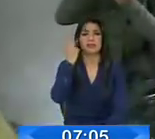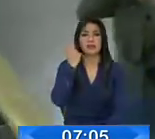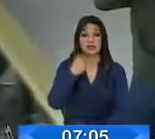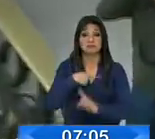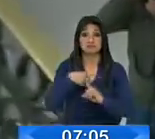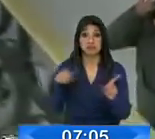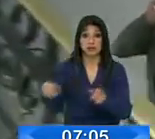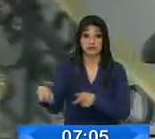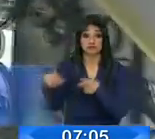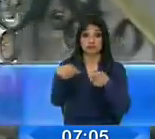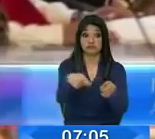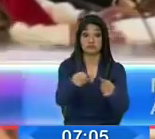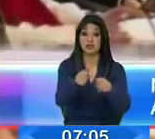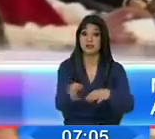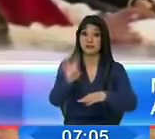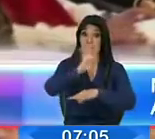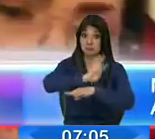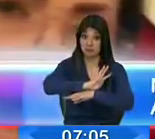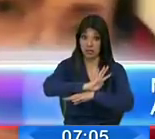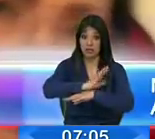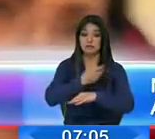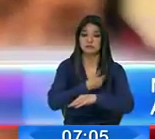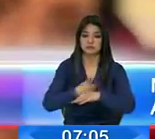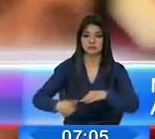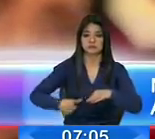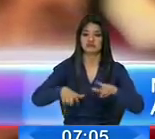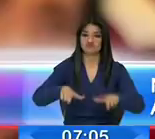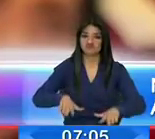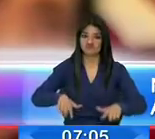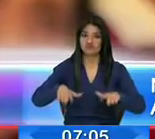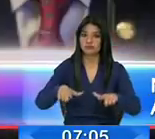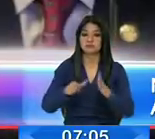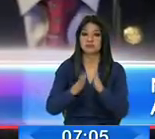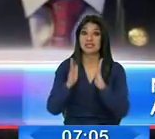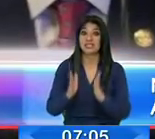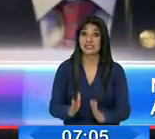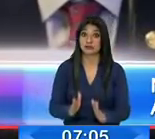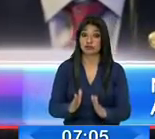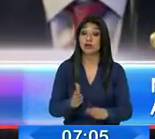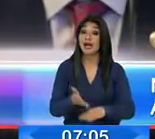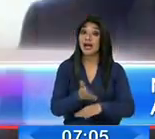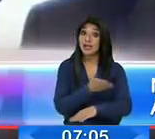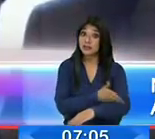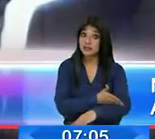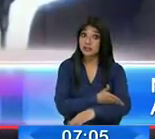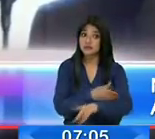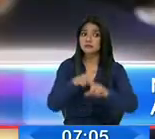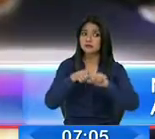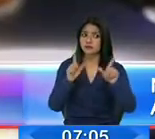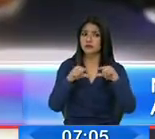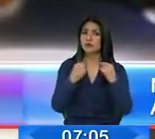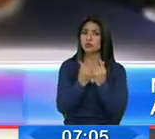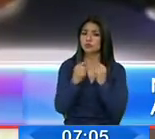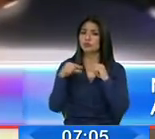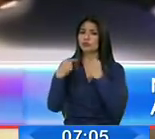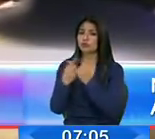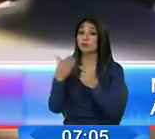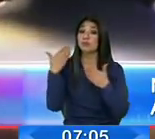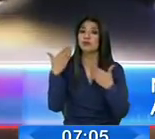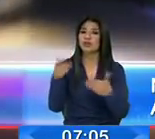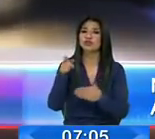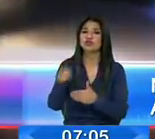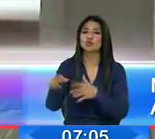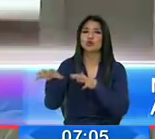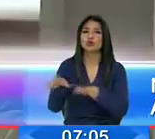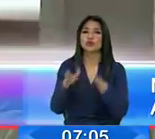a la Asamblea Nacional, el presidente Lenín Moreno, junto a sus ministros de Estado, se reunieron con los diferentes coordinadores de todas las bancadas en